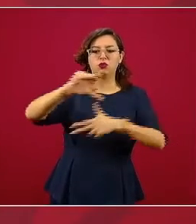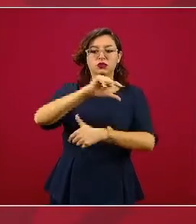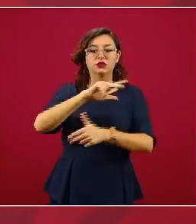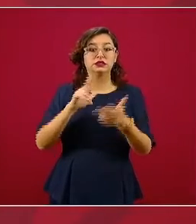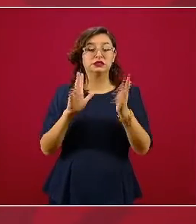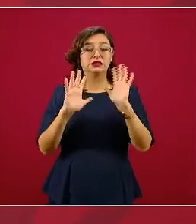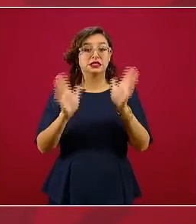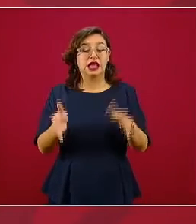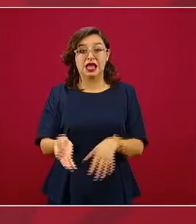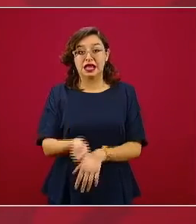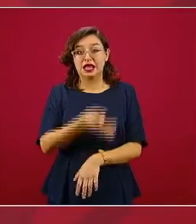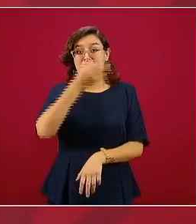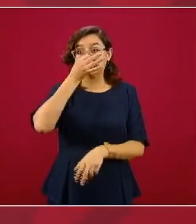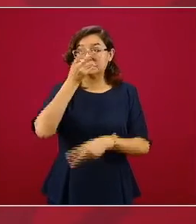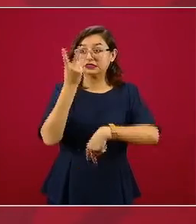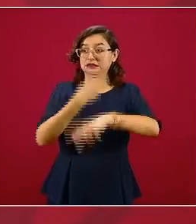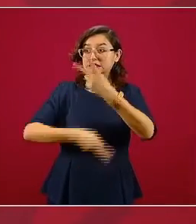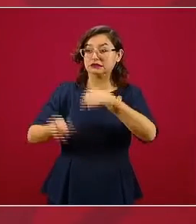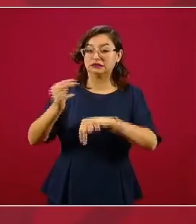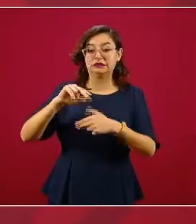la temporada de huracanes.